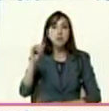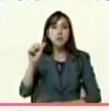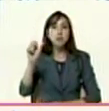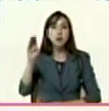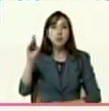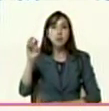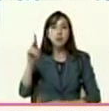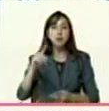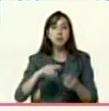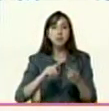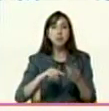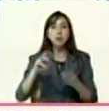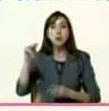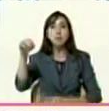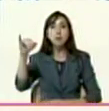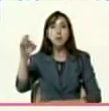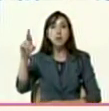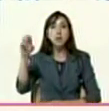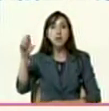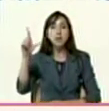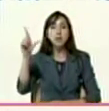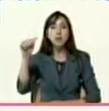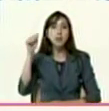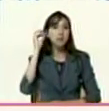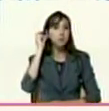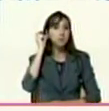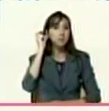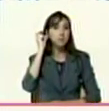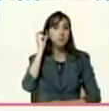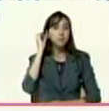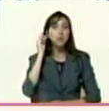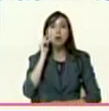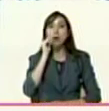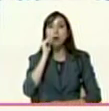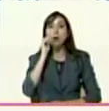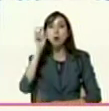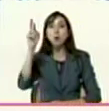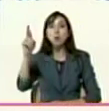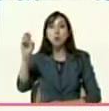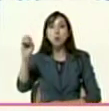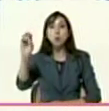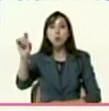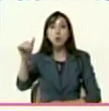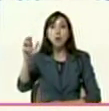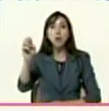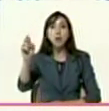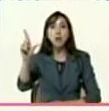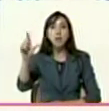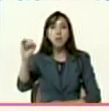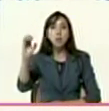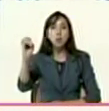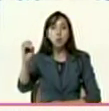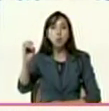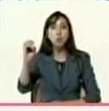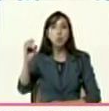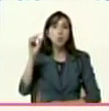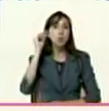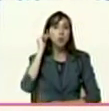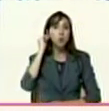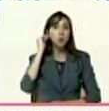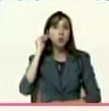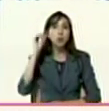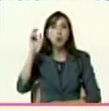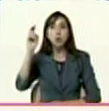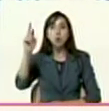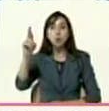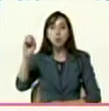Baroja, Enrique Simón Torres Galaví, Rogelio Rafael Lozada Briceño, Carmen Elisa Hernández Rodríguez